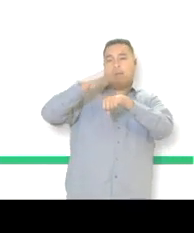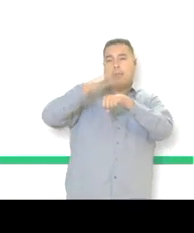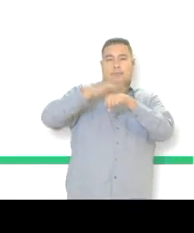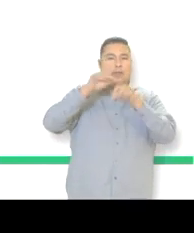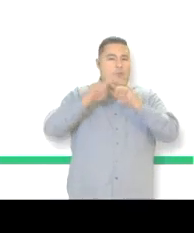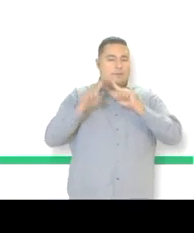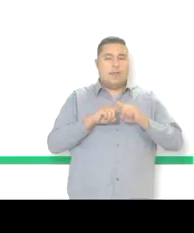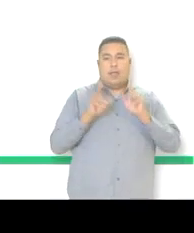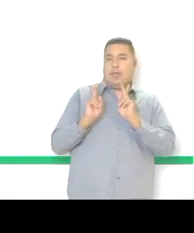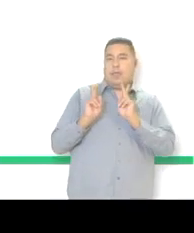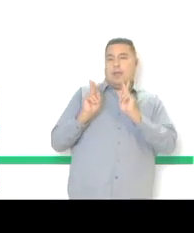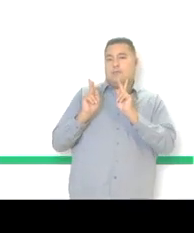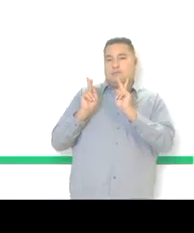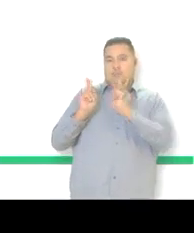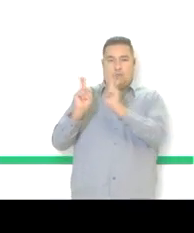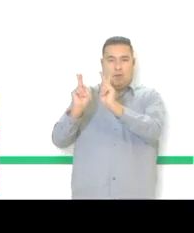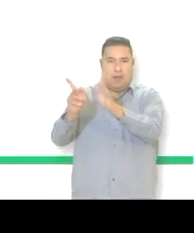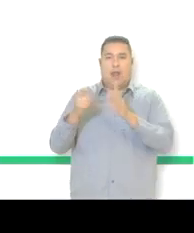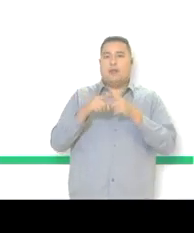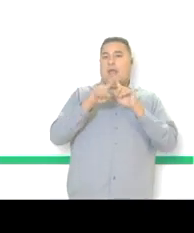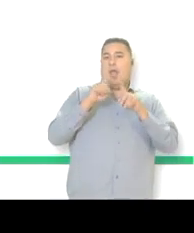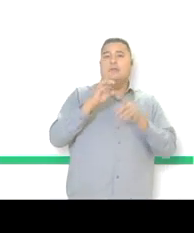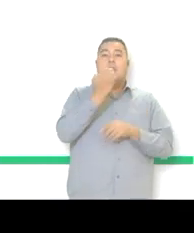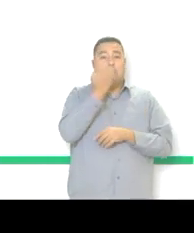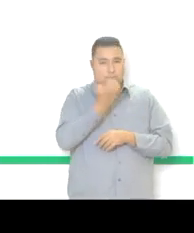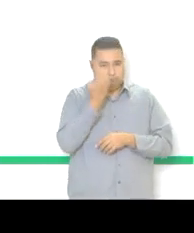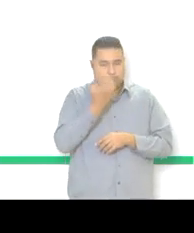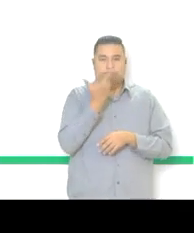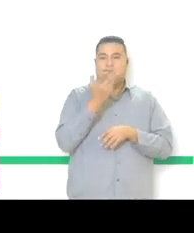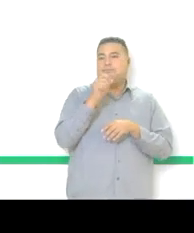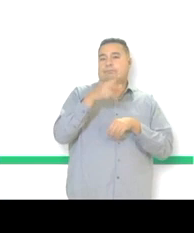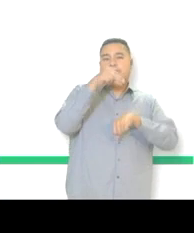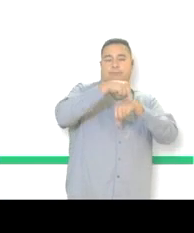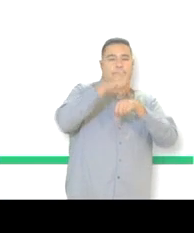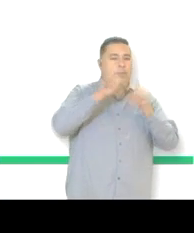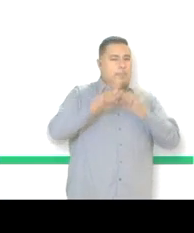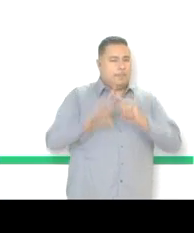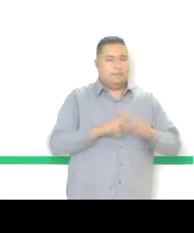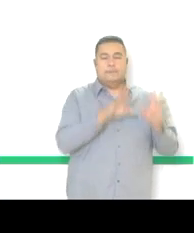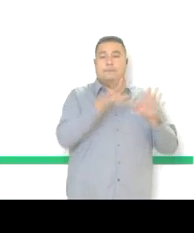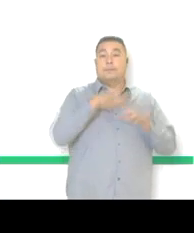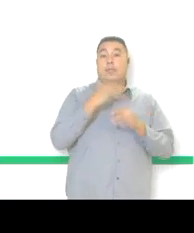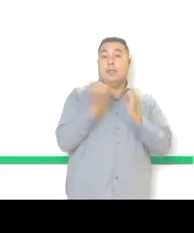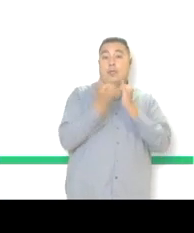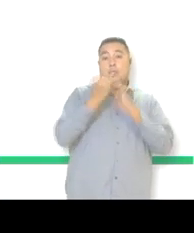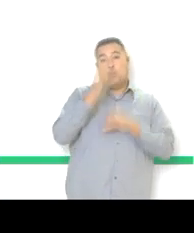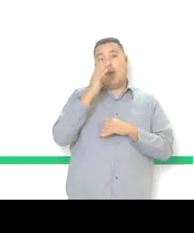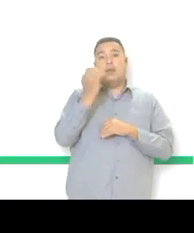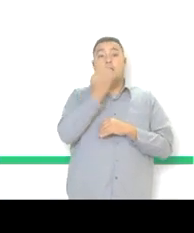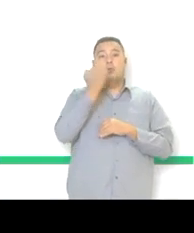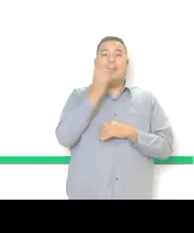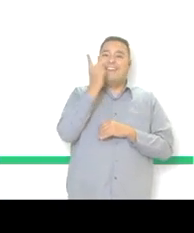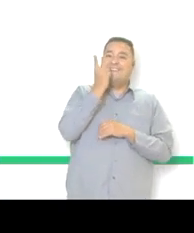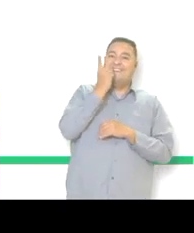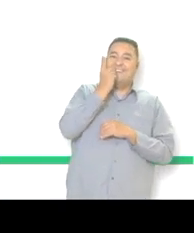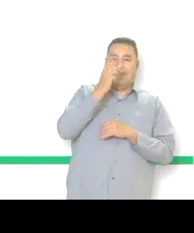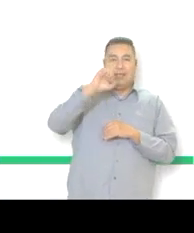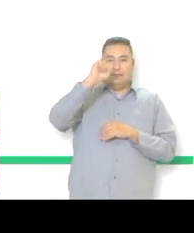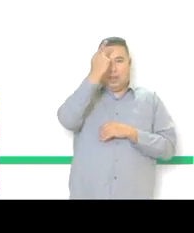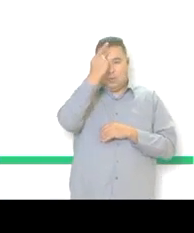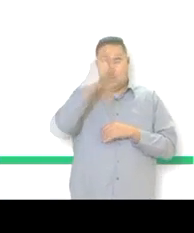que existen, funerarias, colegios tanto de profesión médica como el Colegio Dental Potosino,